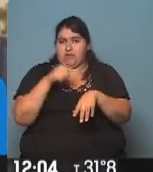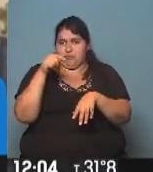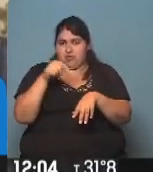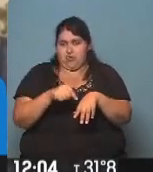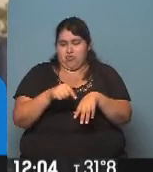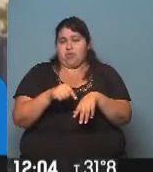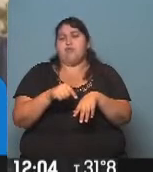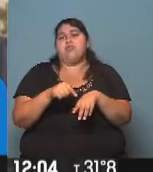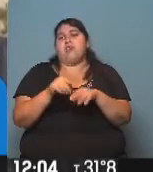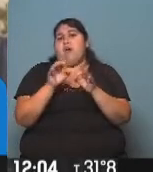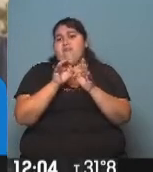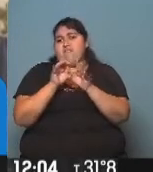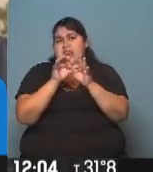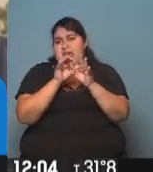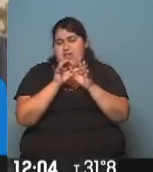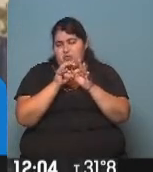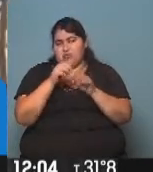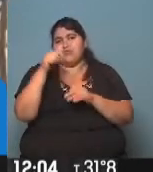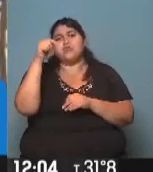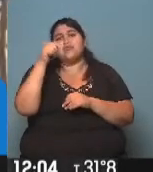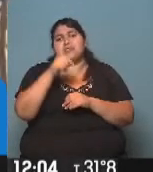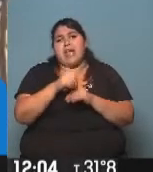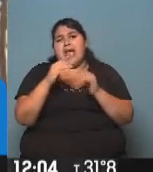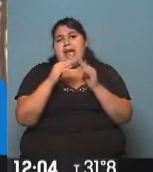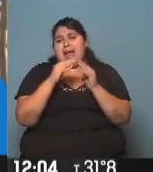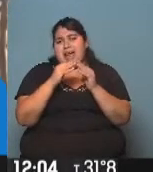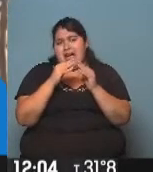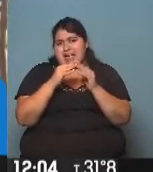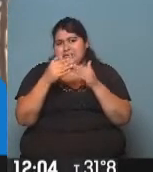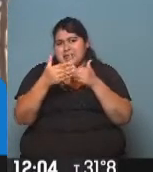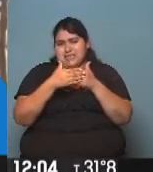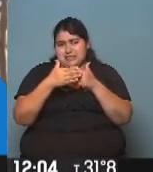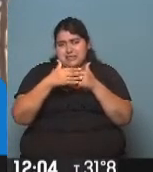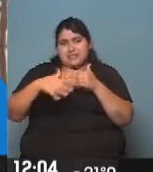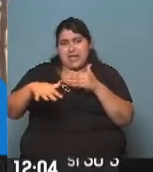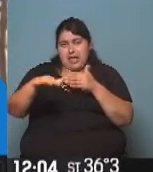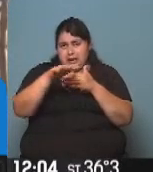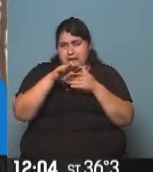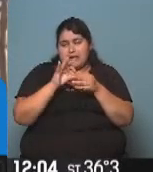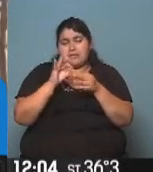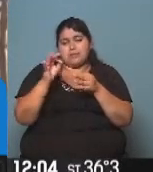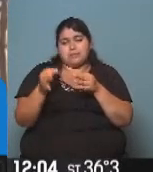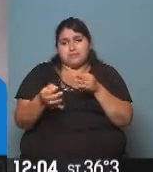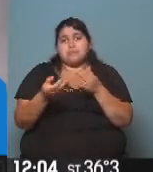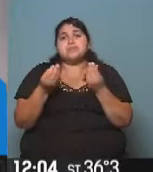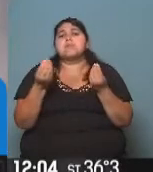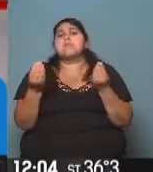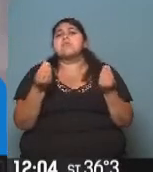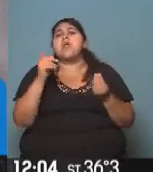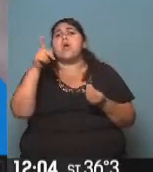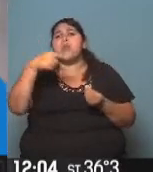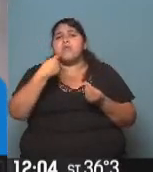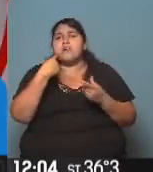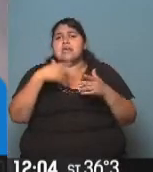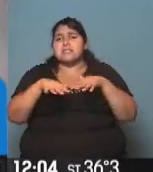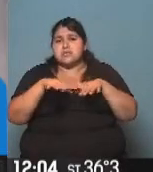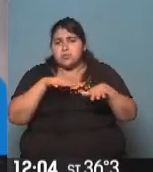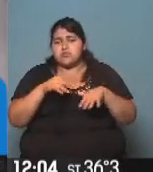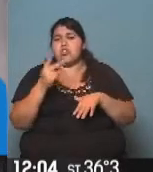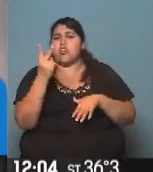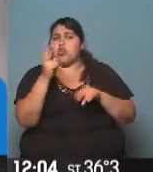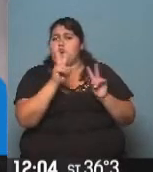brian filipe están siendo velados en una casa de sepelios muy cercana a este lugar pero qué fue lo que sucedió se manejan dos